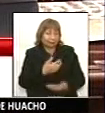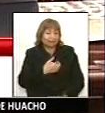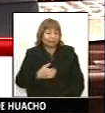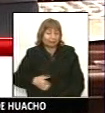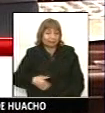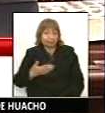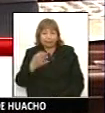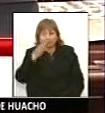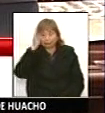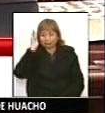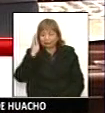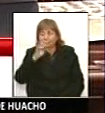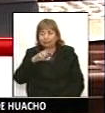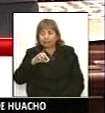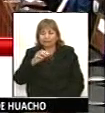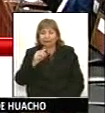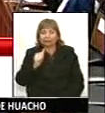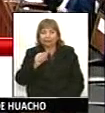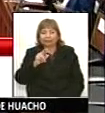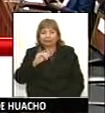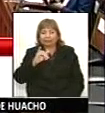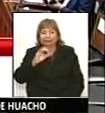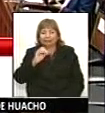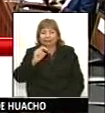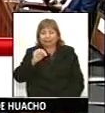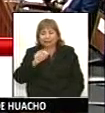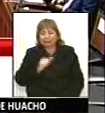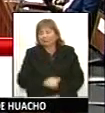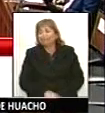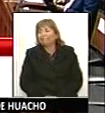la palabra la congresista Pariona.